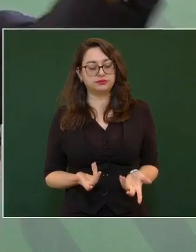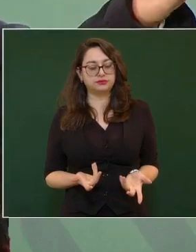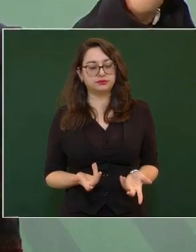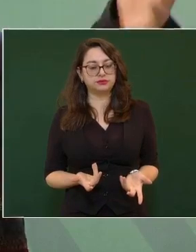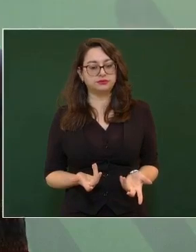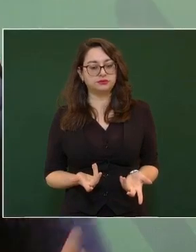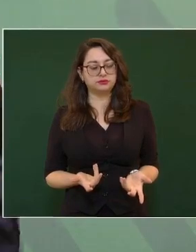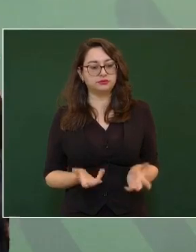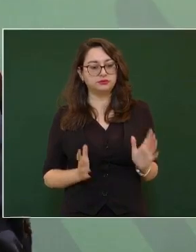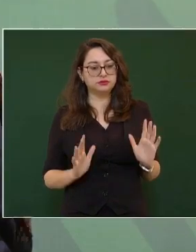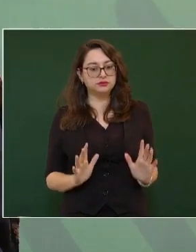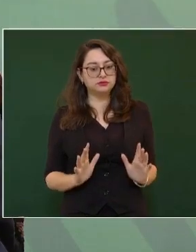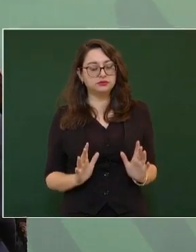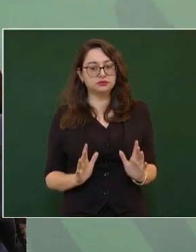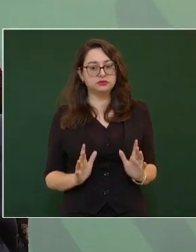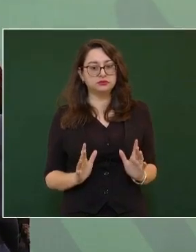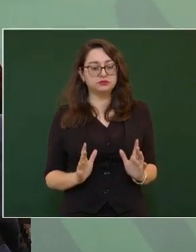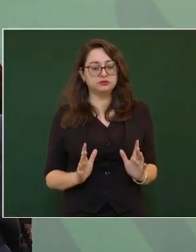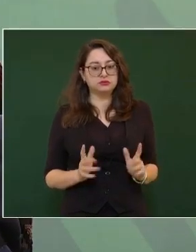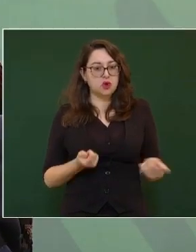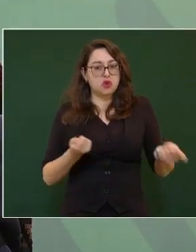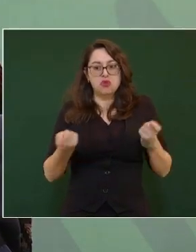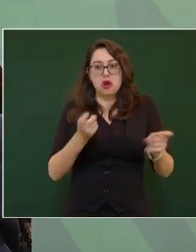con honrosas excepciones,